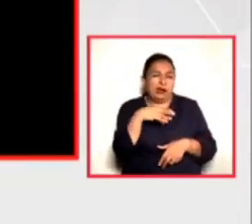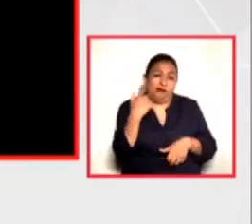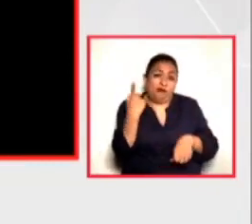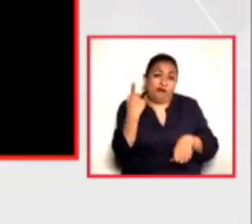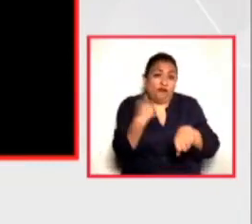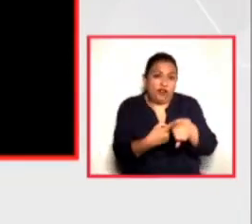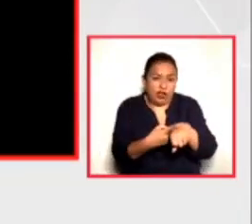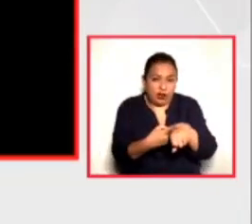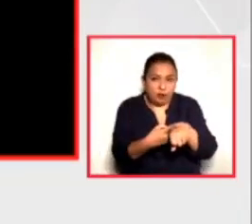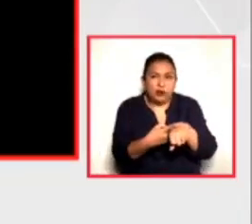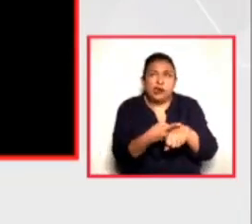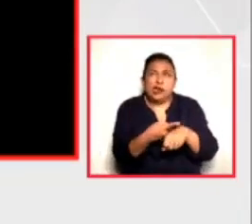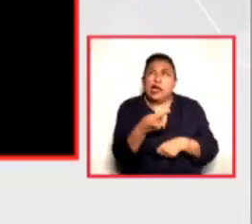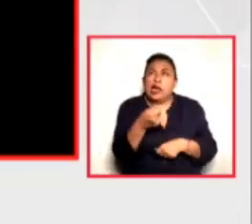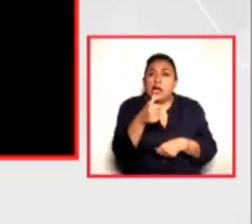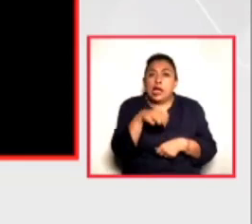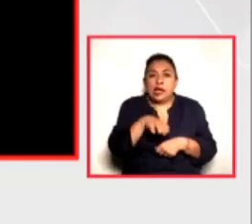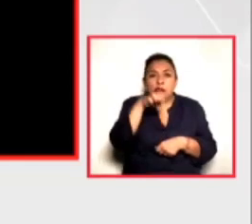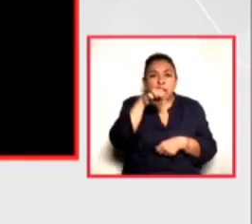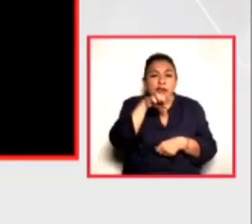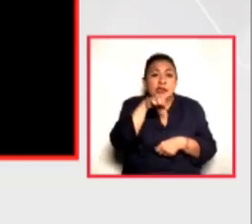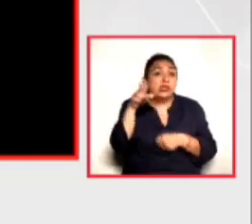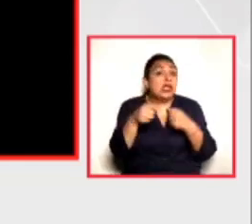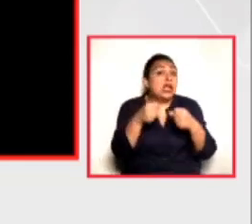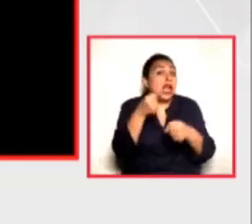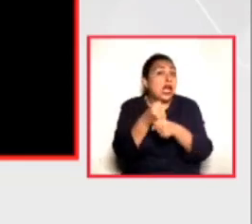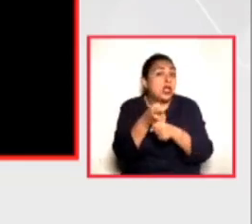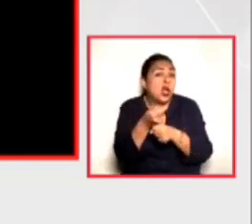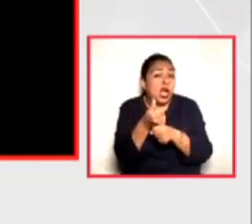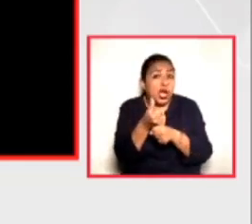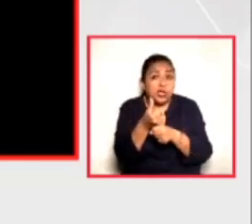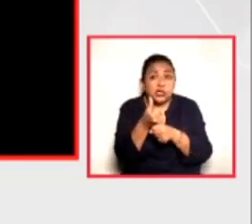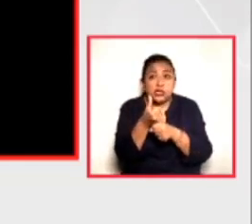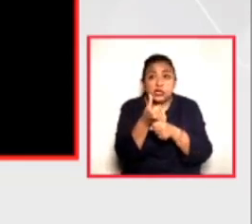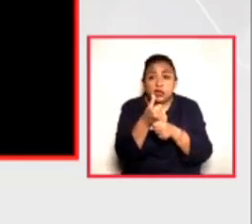tenía casi 100 años, estaba con la cámara al lado.